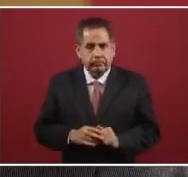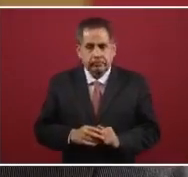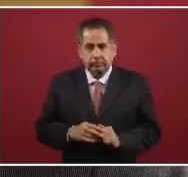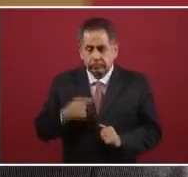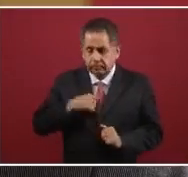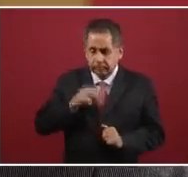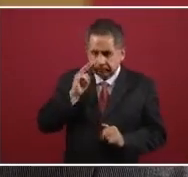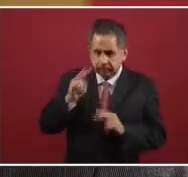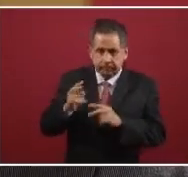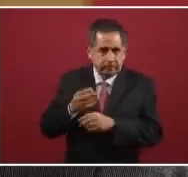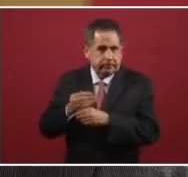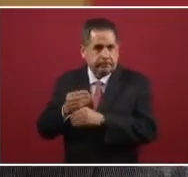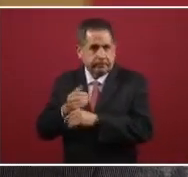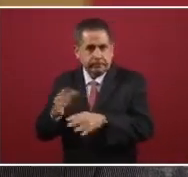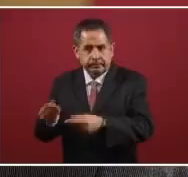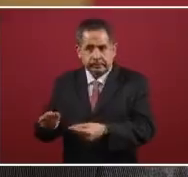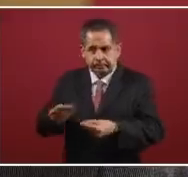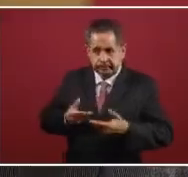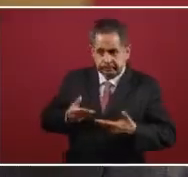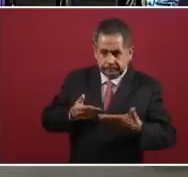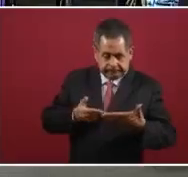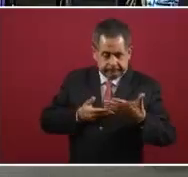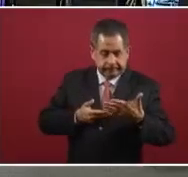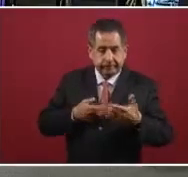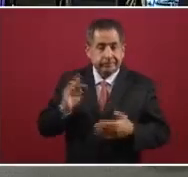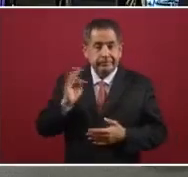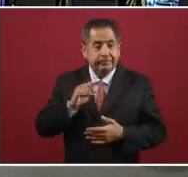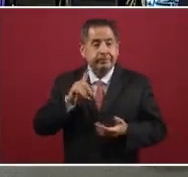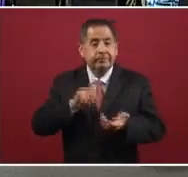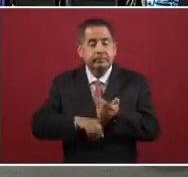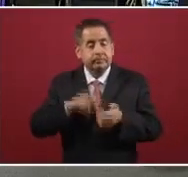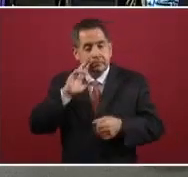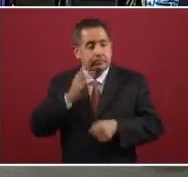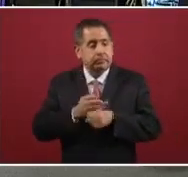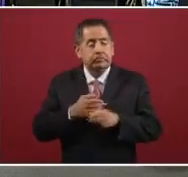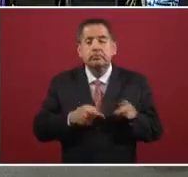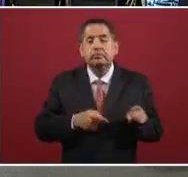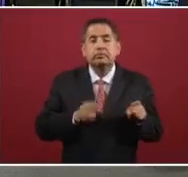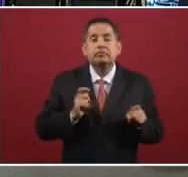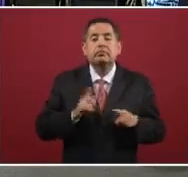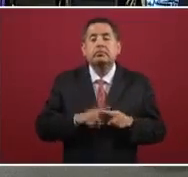contando con información de que los posibles responsables